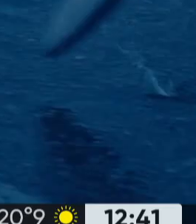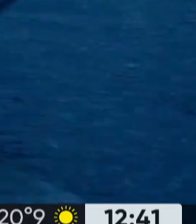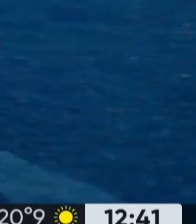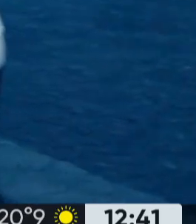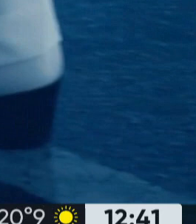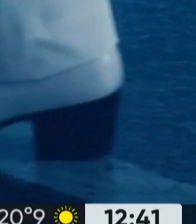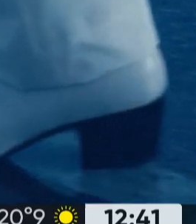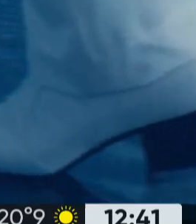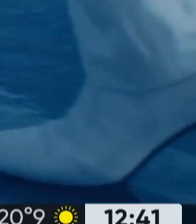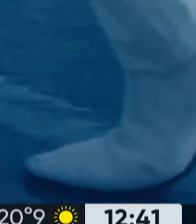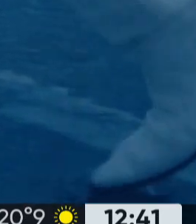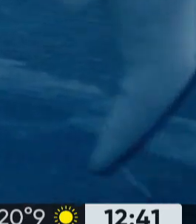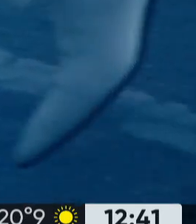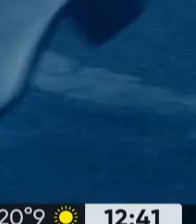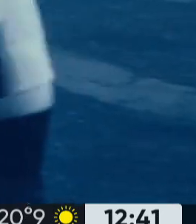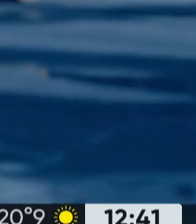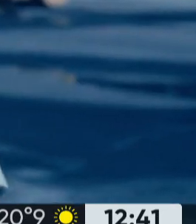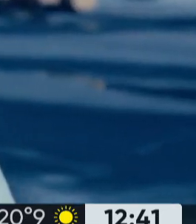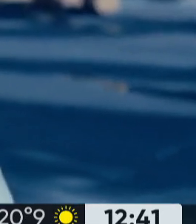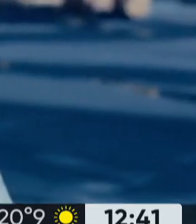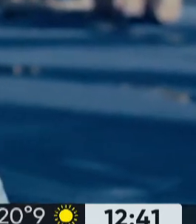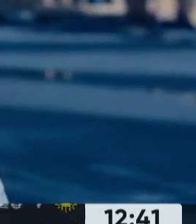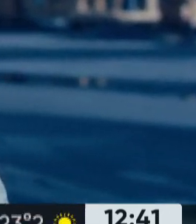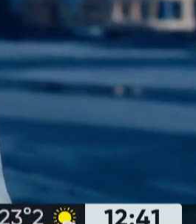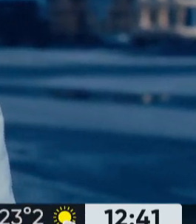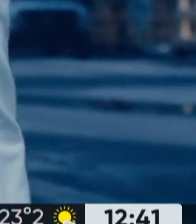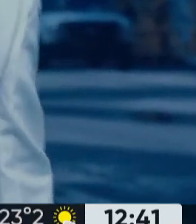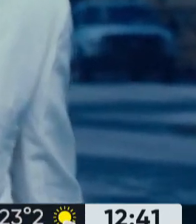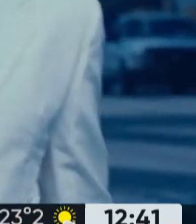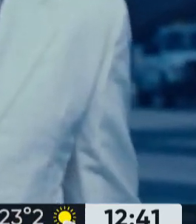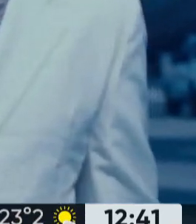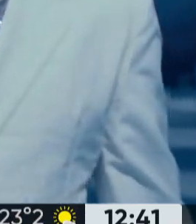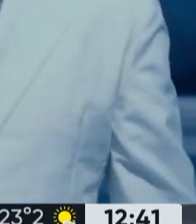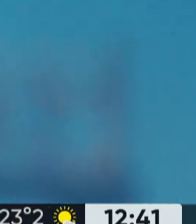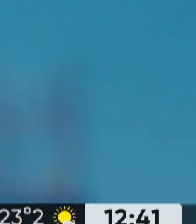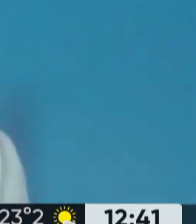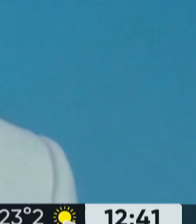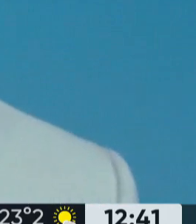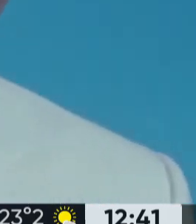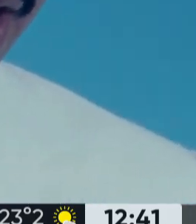luego te levantas.